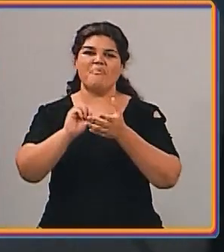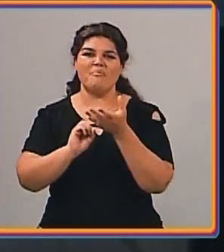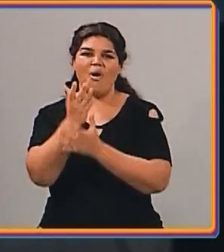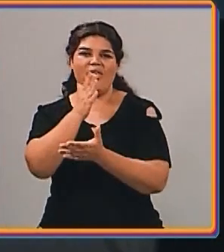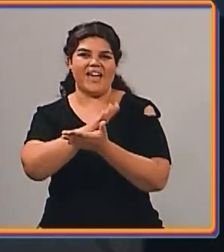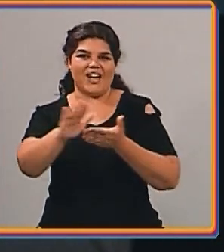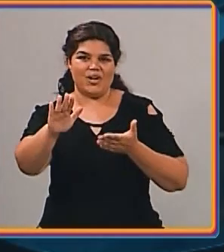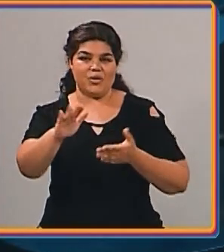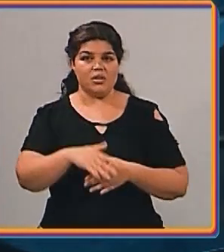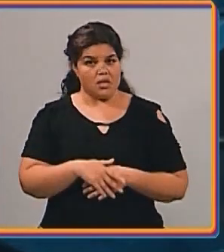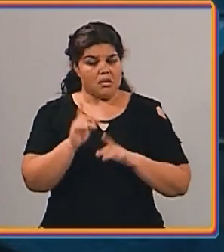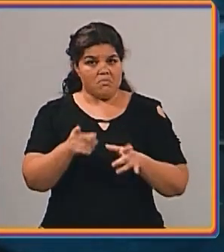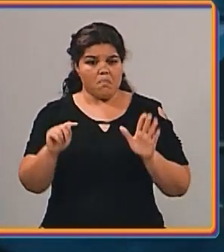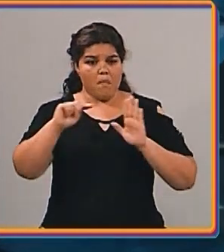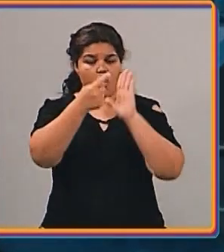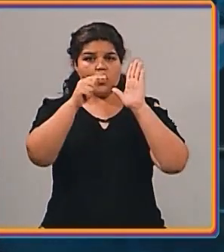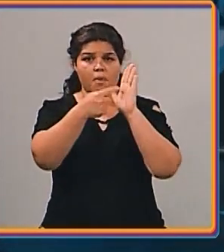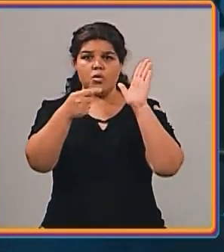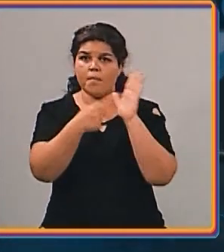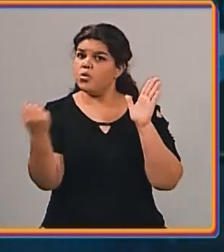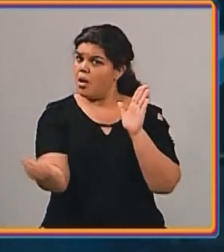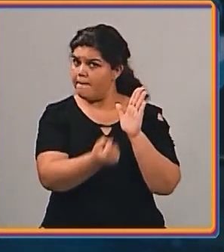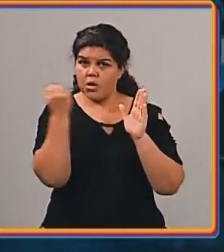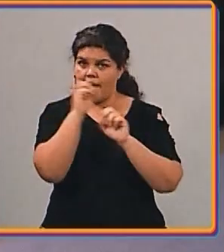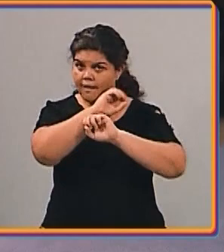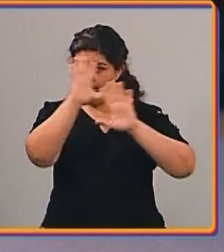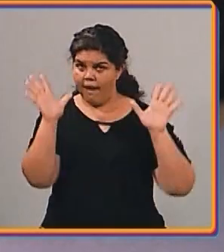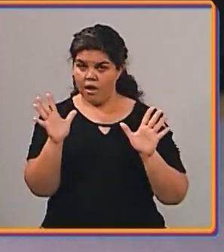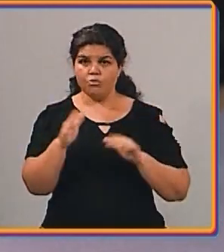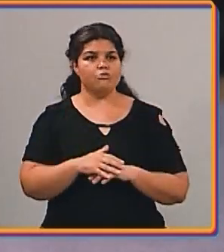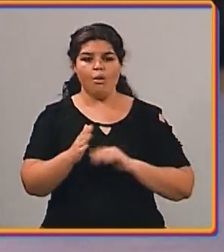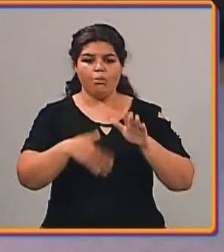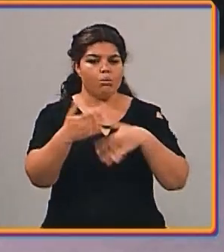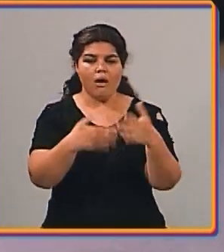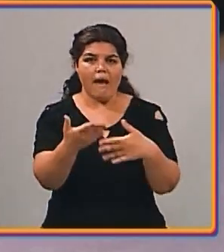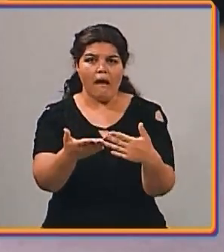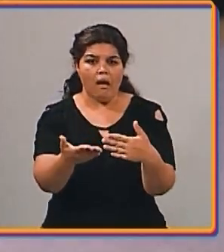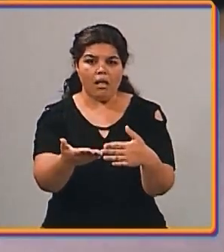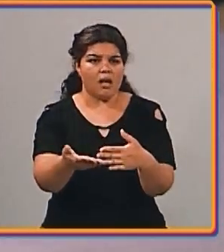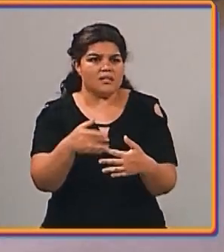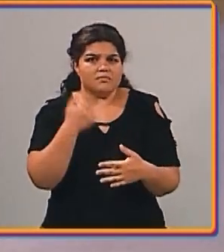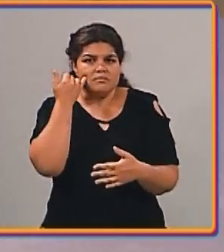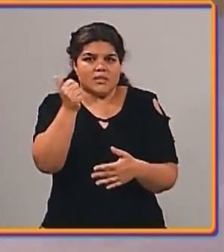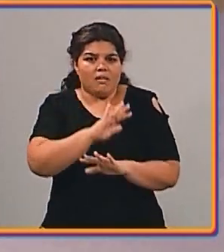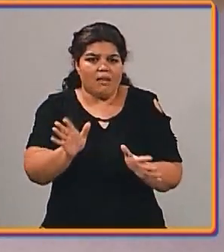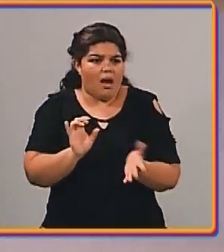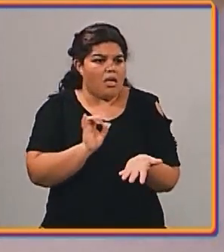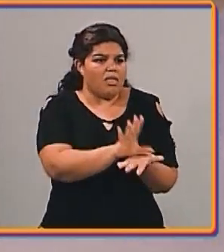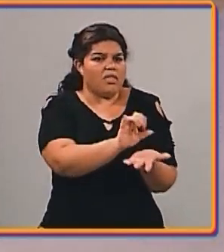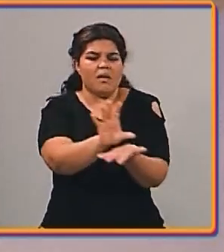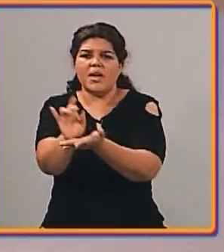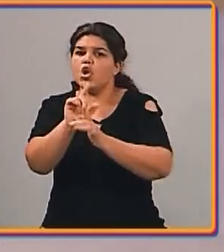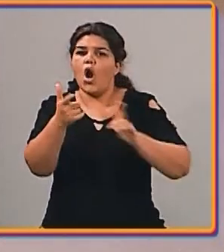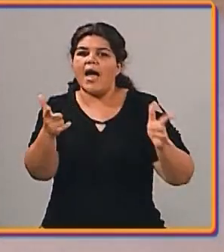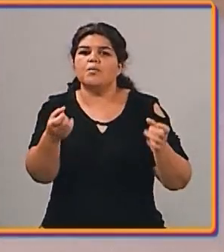están bastante claros. Ya nadie va a quedar sin jugar hasta el final de la partida porque ya no hay eliminación. Cuentan con mecánicas de